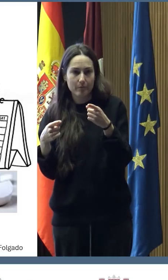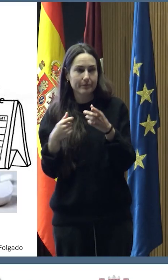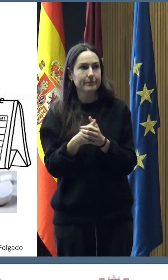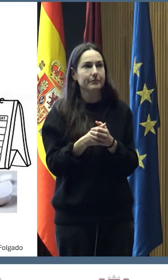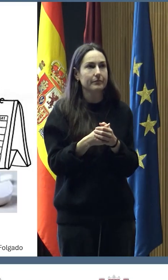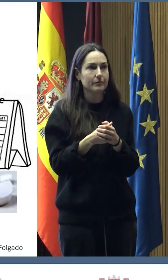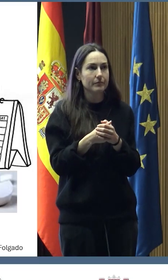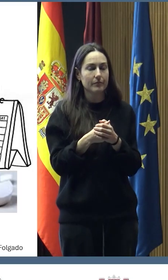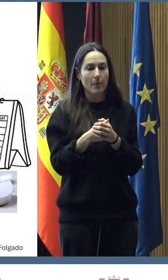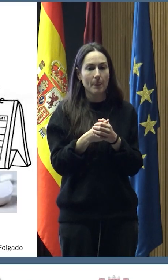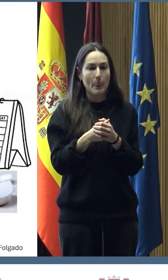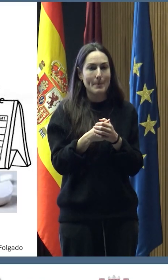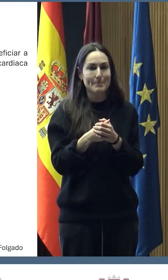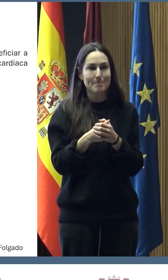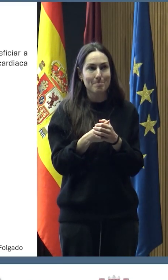El caso